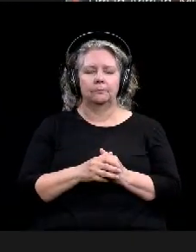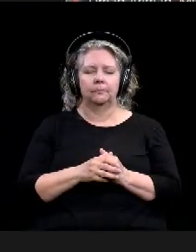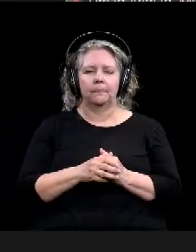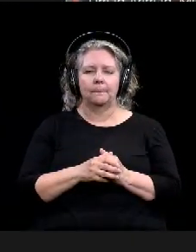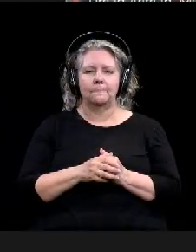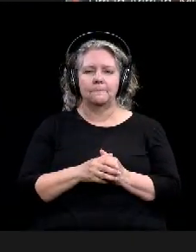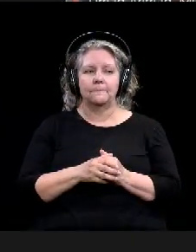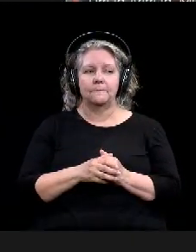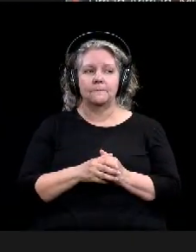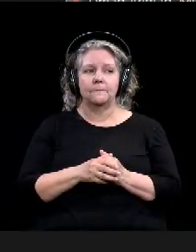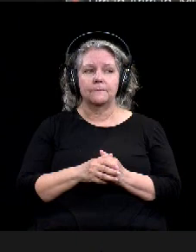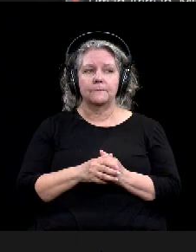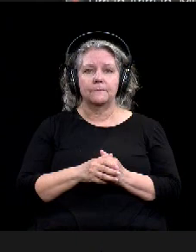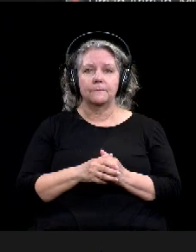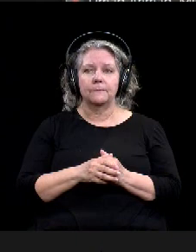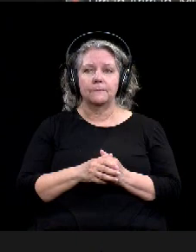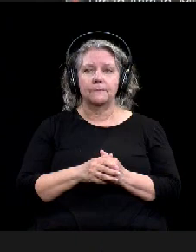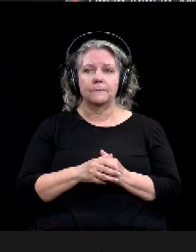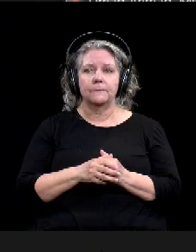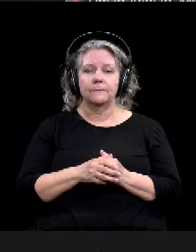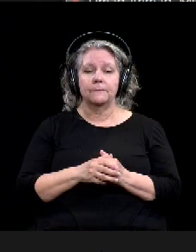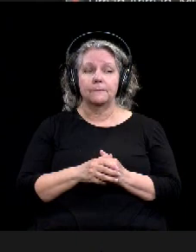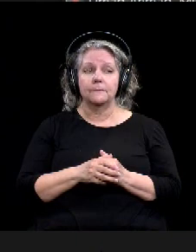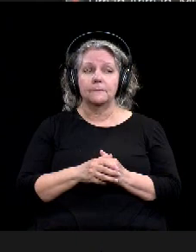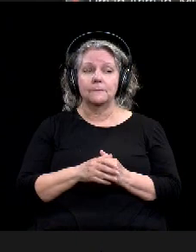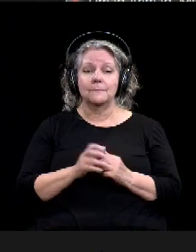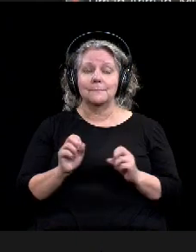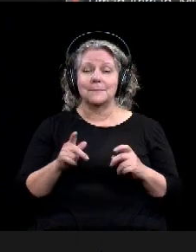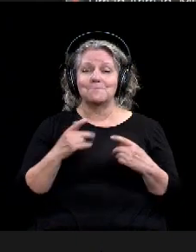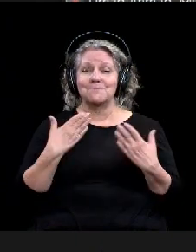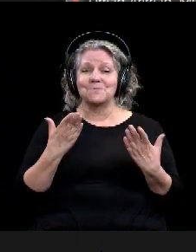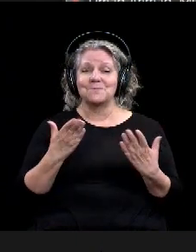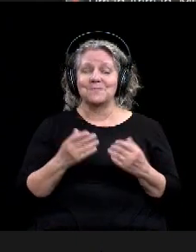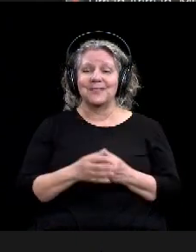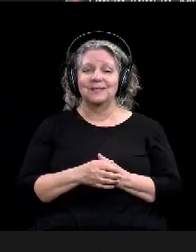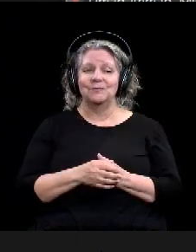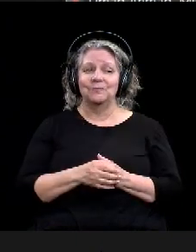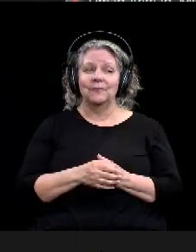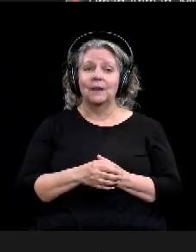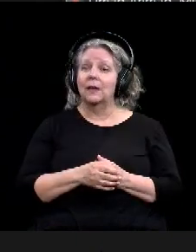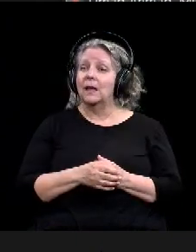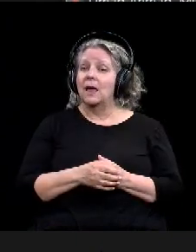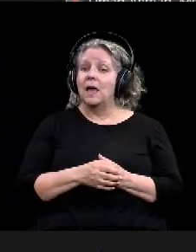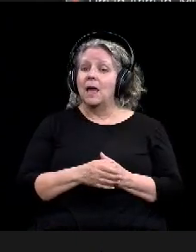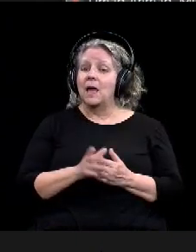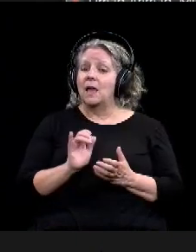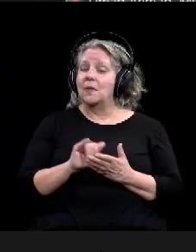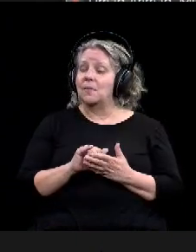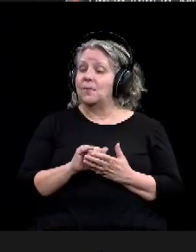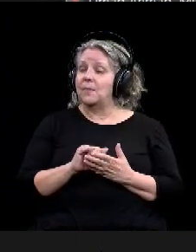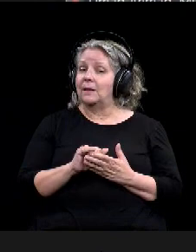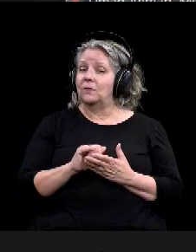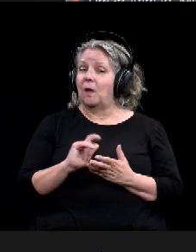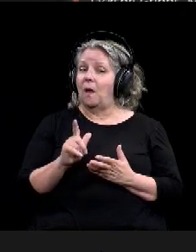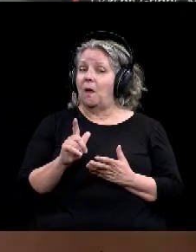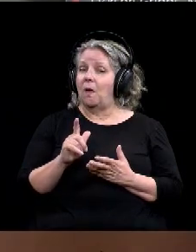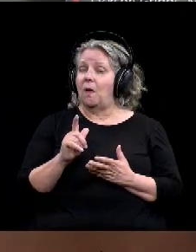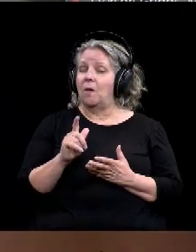muchas gracias es todo es todo para ahorita nuestras preguntas alcalde